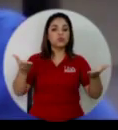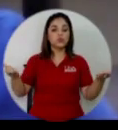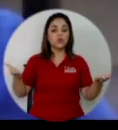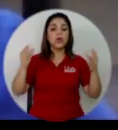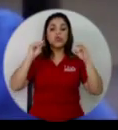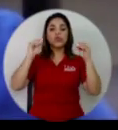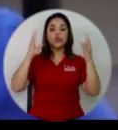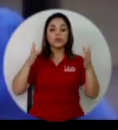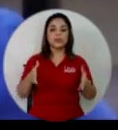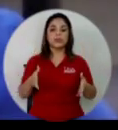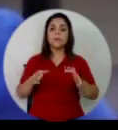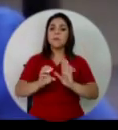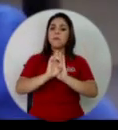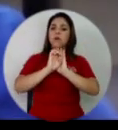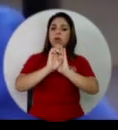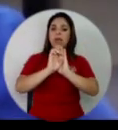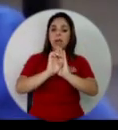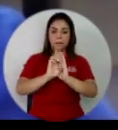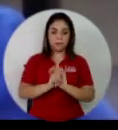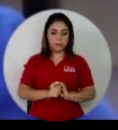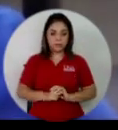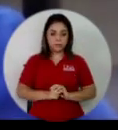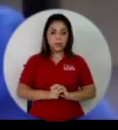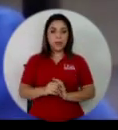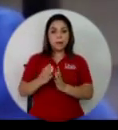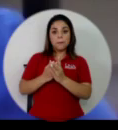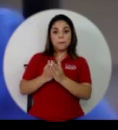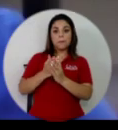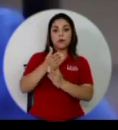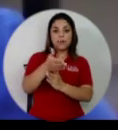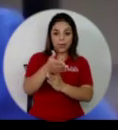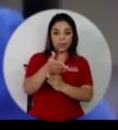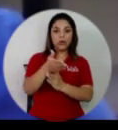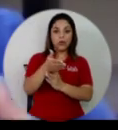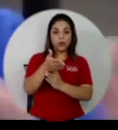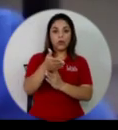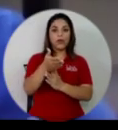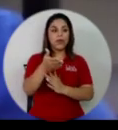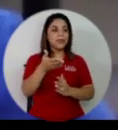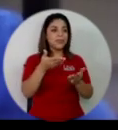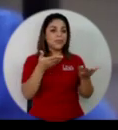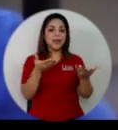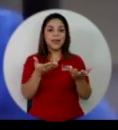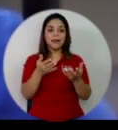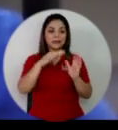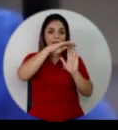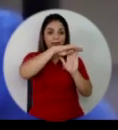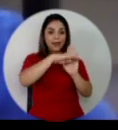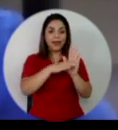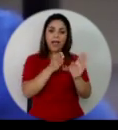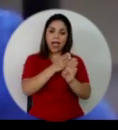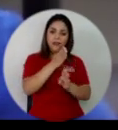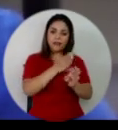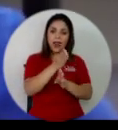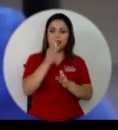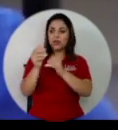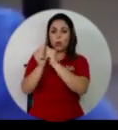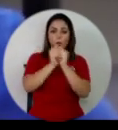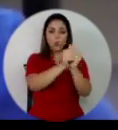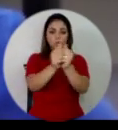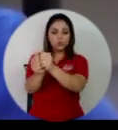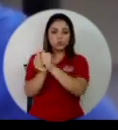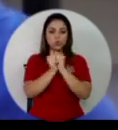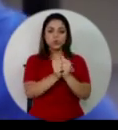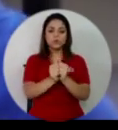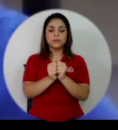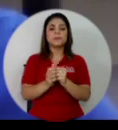recursos docentes, por ejemplo, a través del planteamiento de impartición de carreras conjuntas, a través